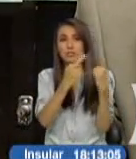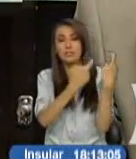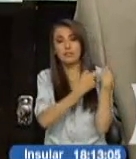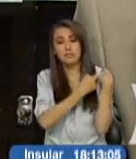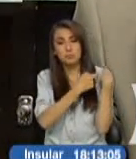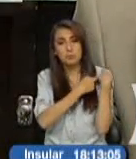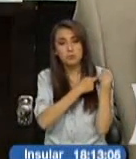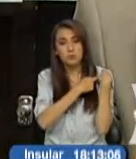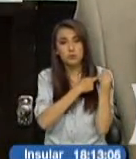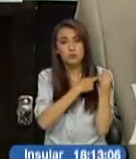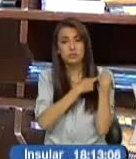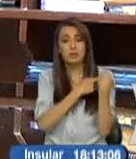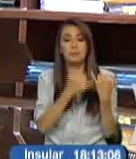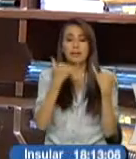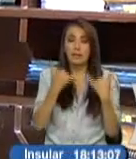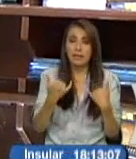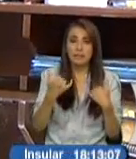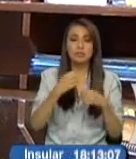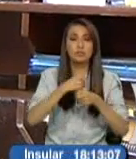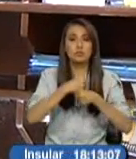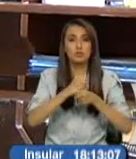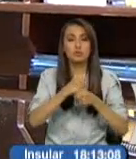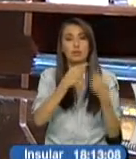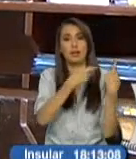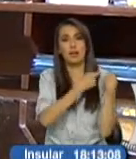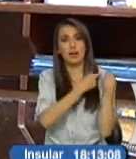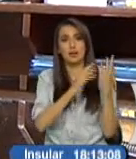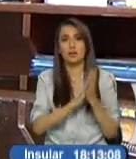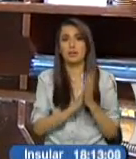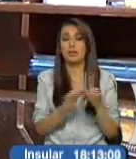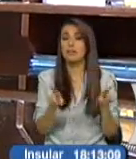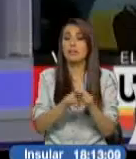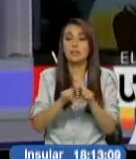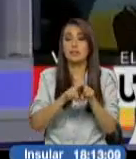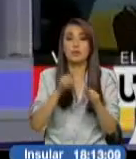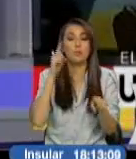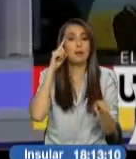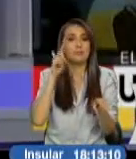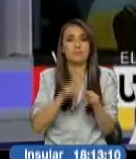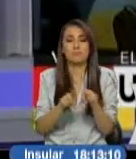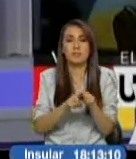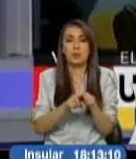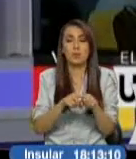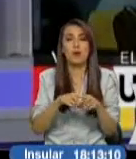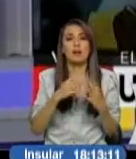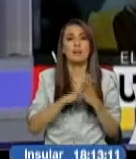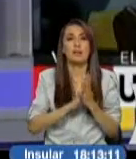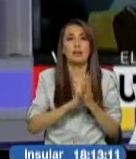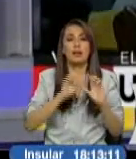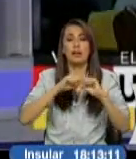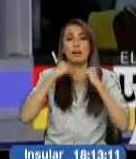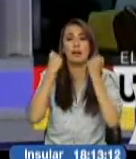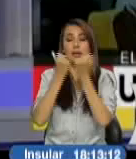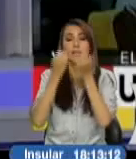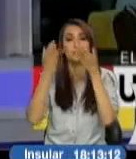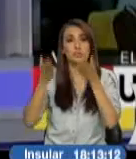esa investigación, actúen. Igual criterio comparte el sociólogo David Chávez y pone como ejemplo lo sucedido en Brasil, en donde por